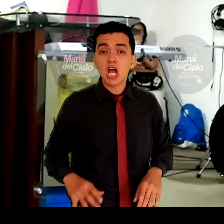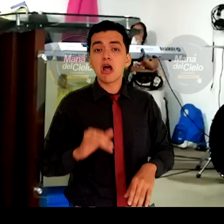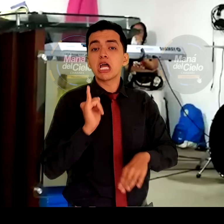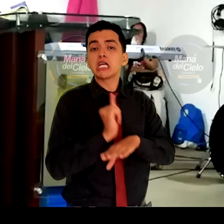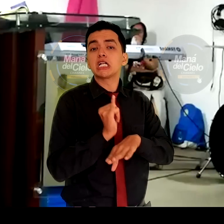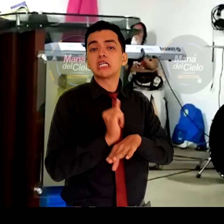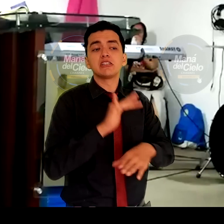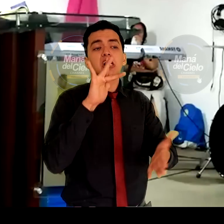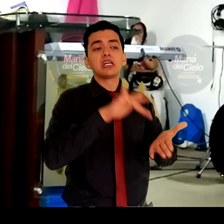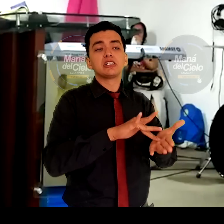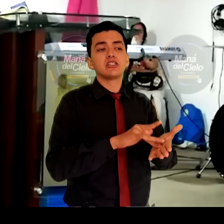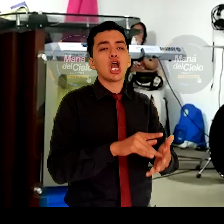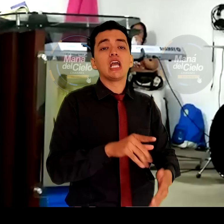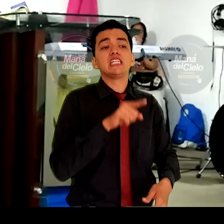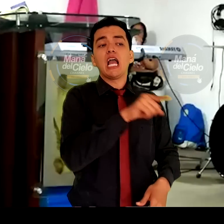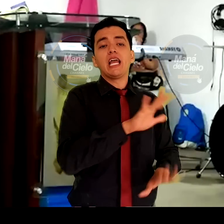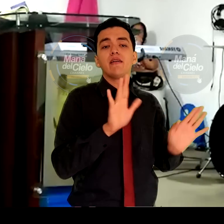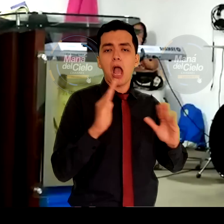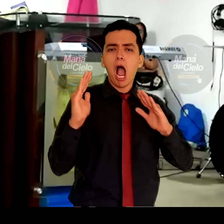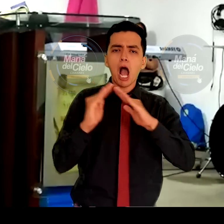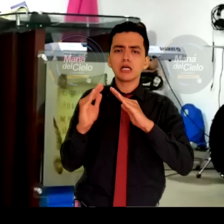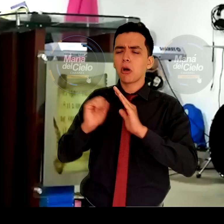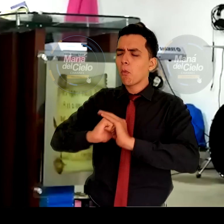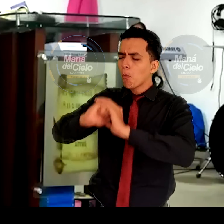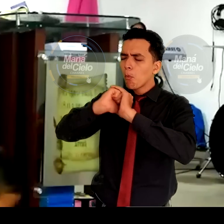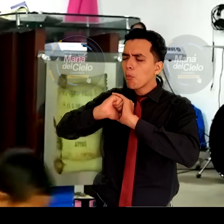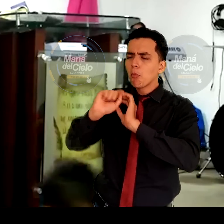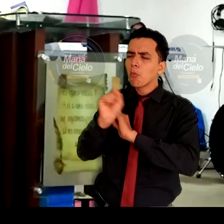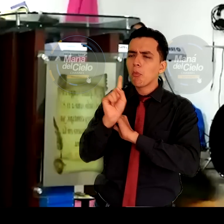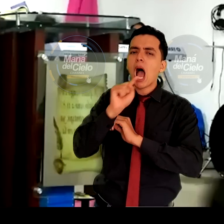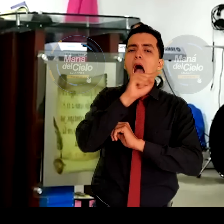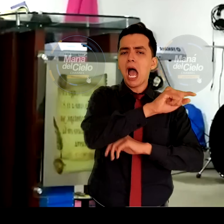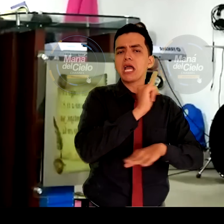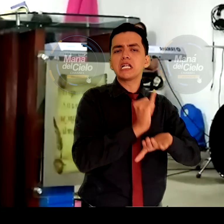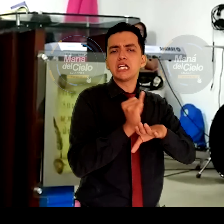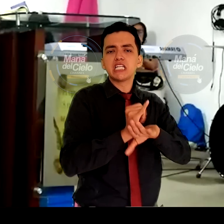ora, porque el calorcito de todos orando, qué rico, eso está bien,